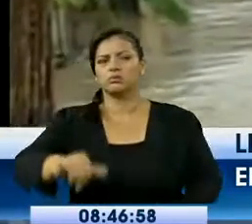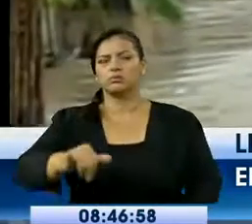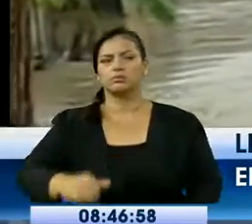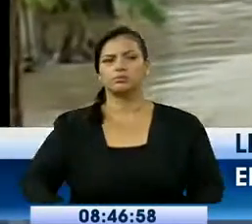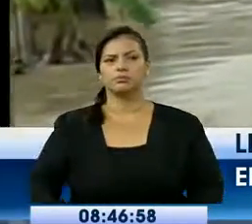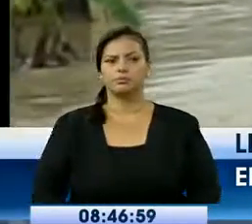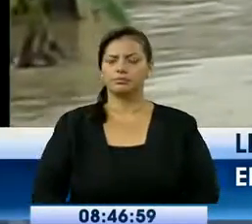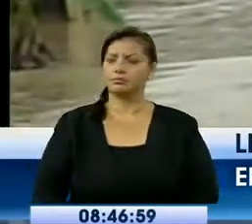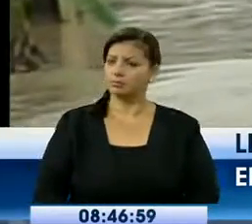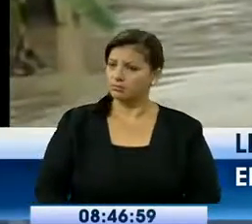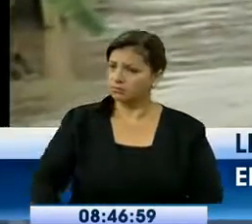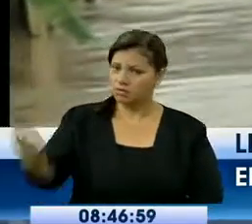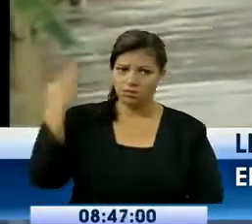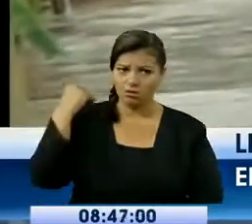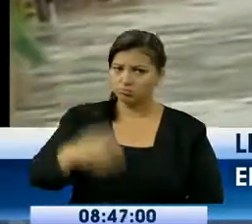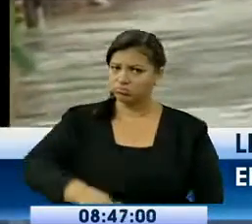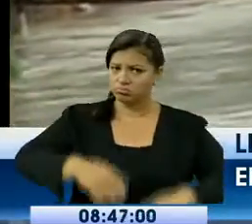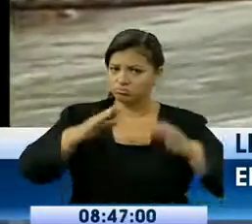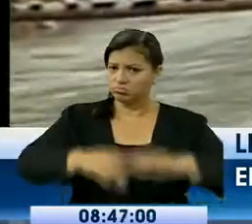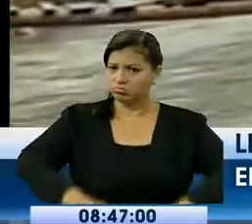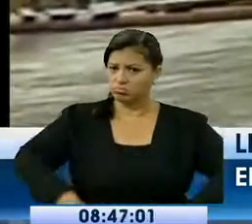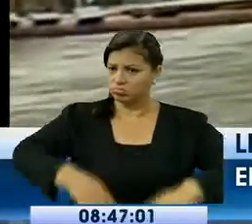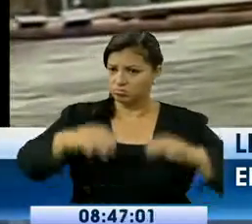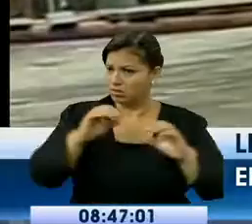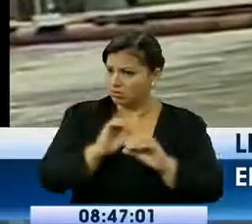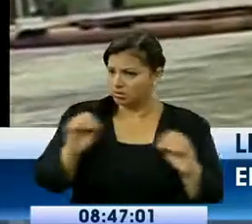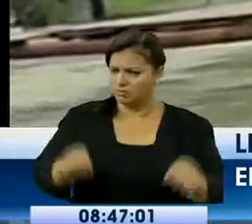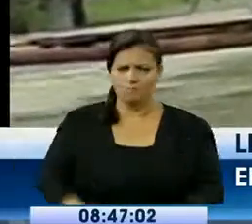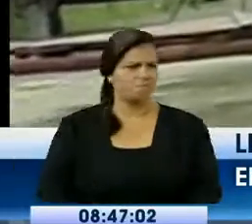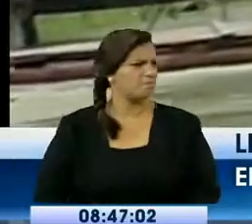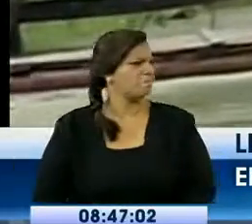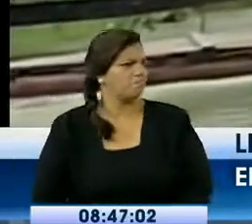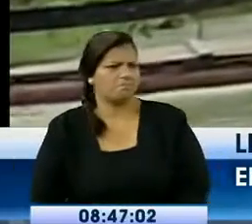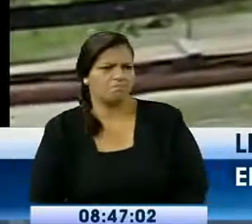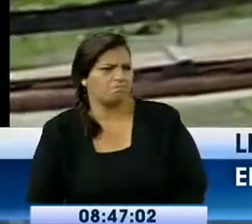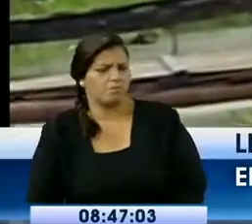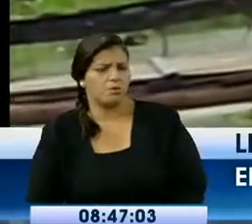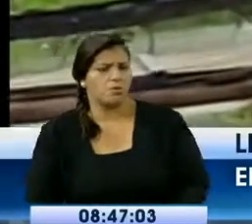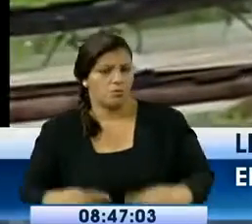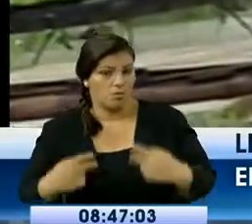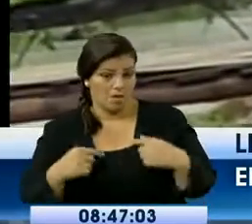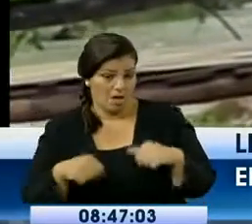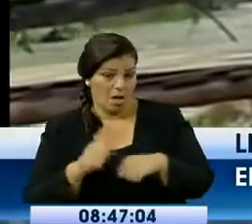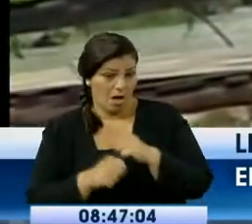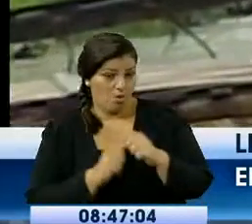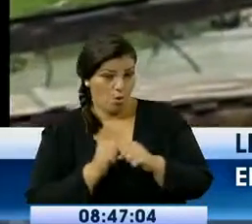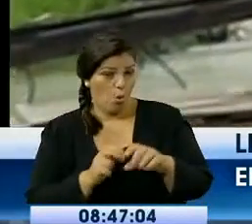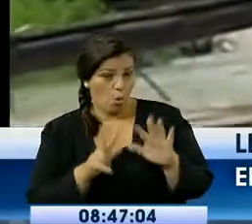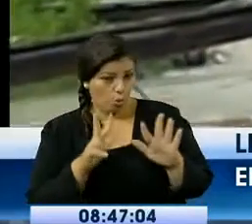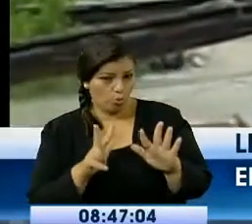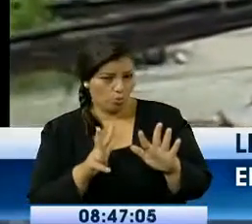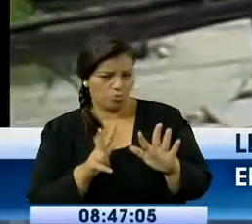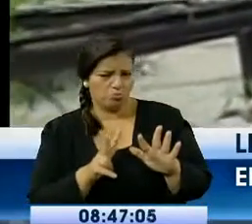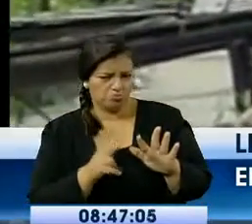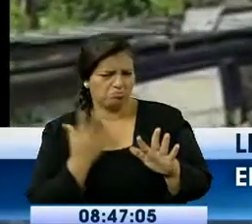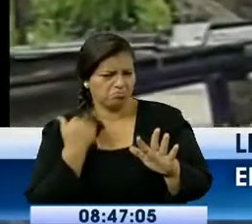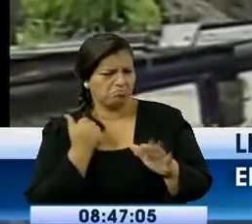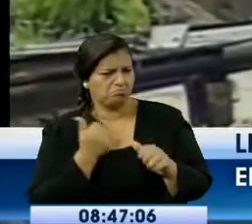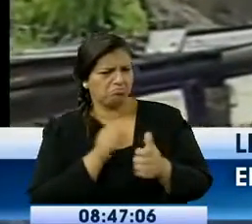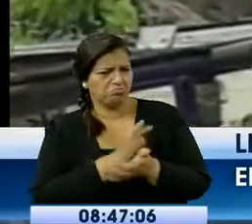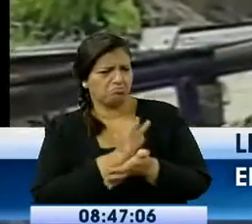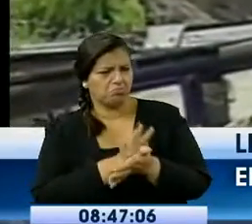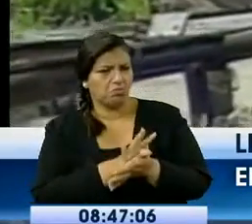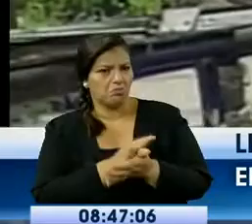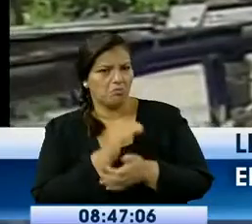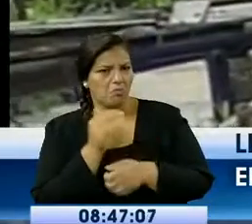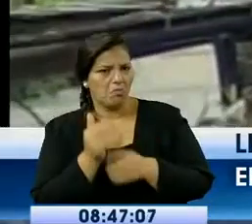no sufrían esto. Antes no. Yo tengo más o menos aquí, tengo siquiera 11 años viviendo aquí. Y no pasaba esto. Ya más o menos, este problema lo tenemos más o menos de 5 o 6